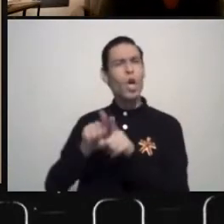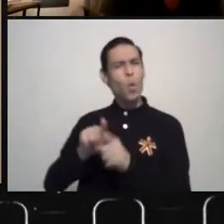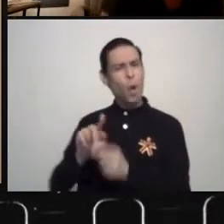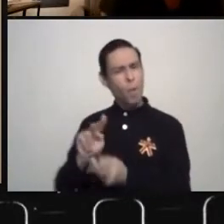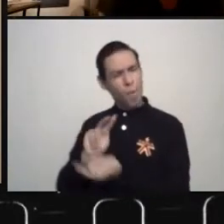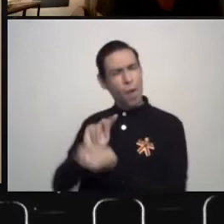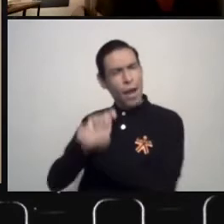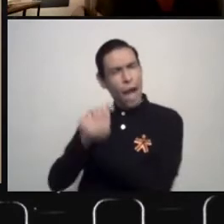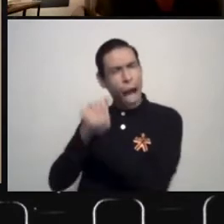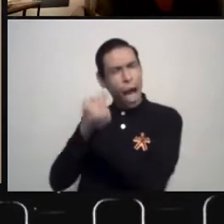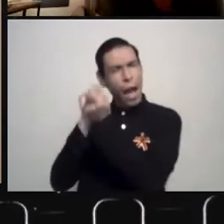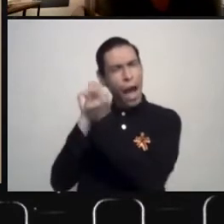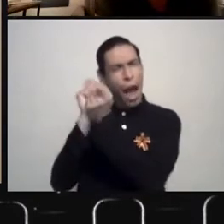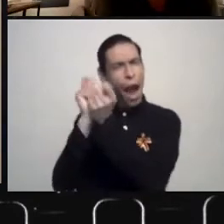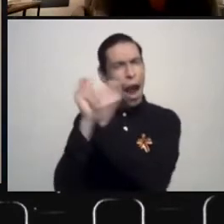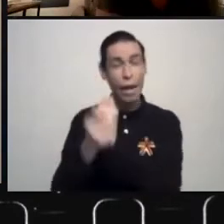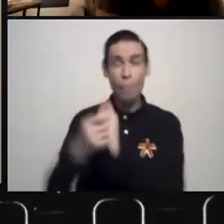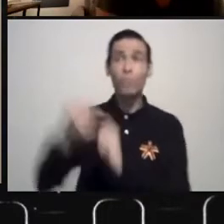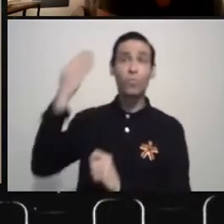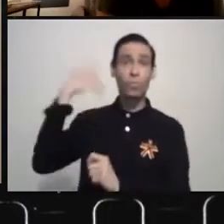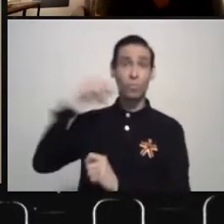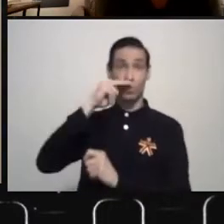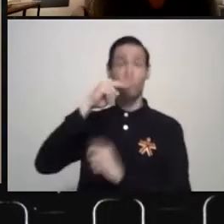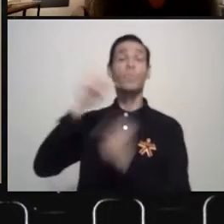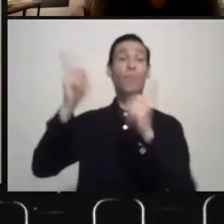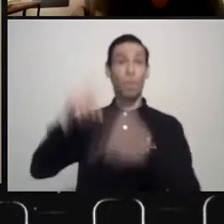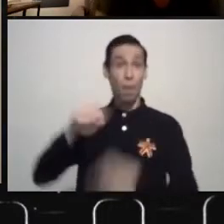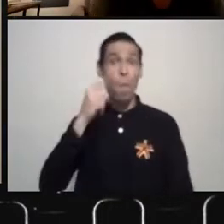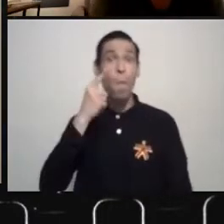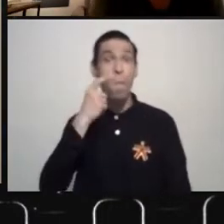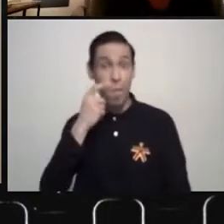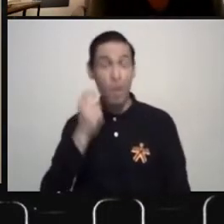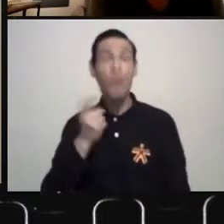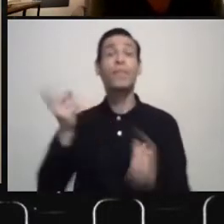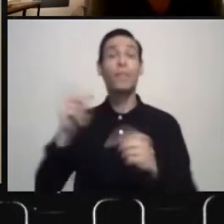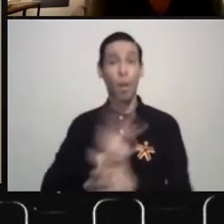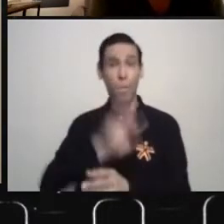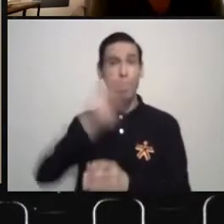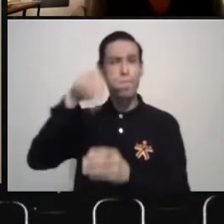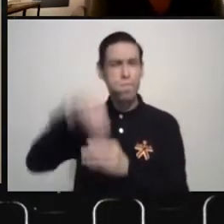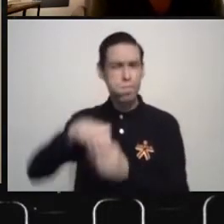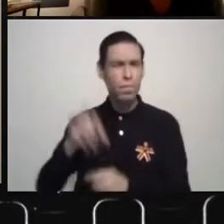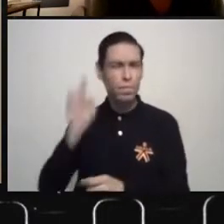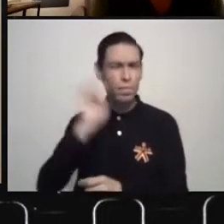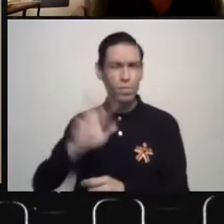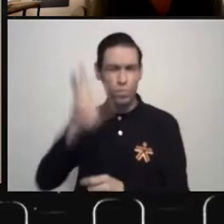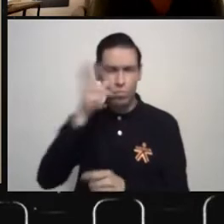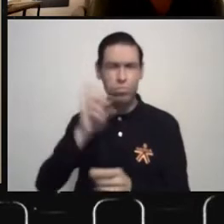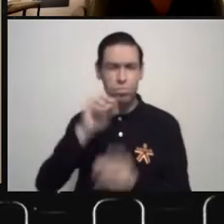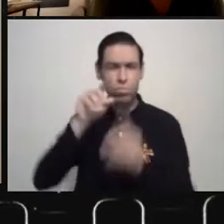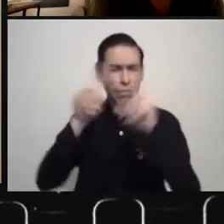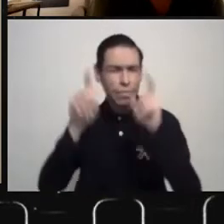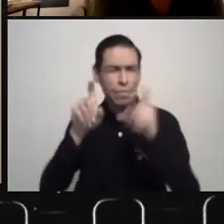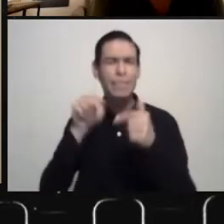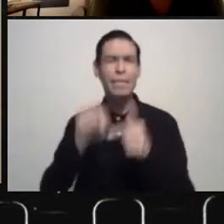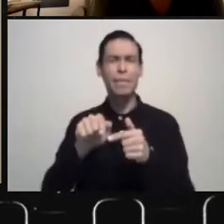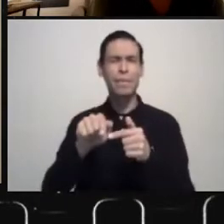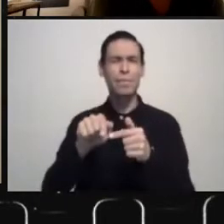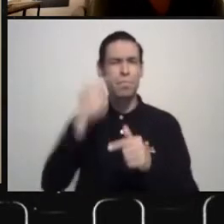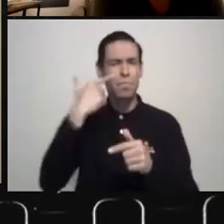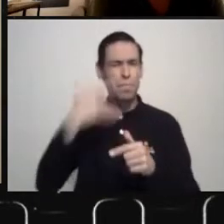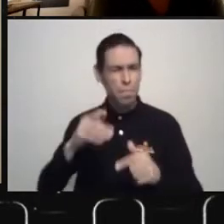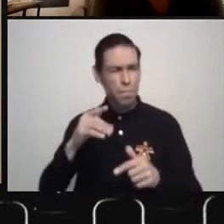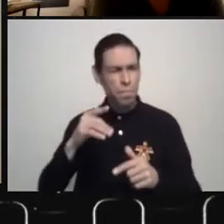evolución actoral. Además, tu padre también tenía que ver con el medio audiovisual, creo que fue director. Cuéntanos un poco sobre tu experiencia,